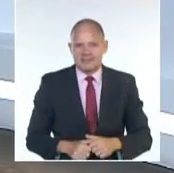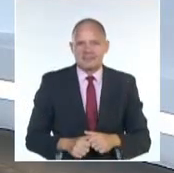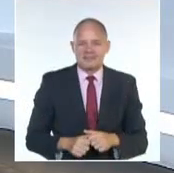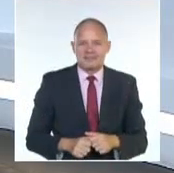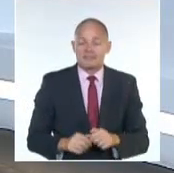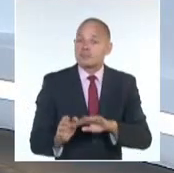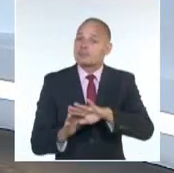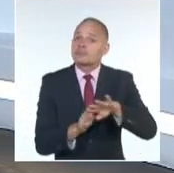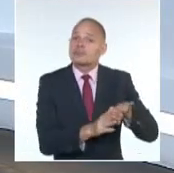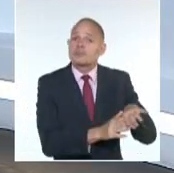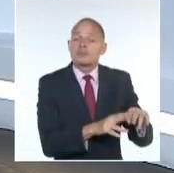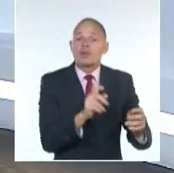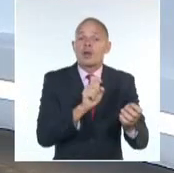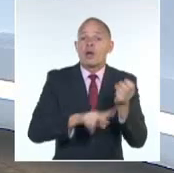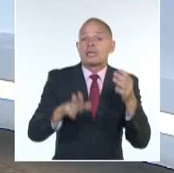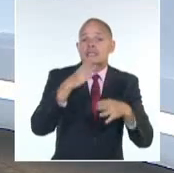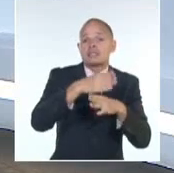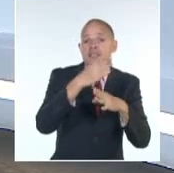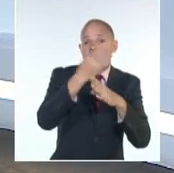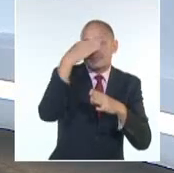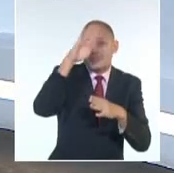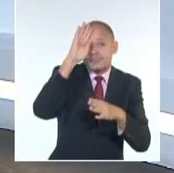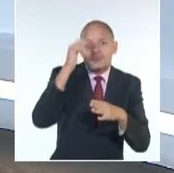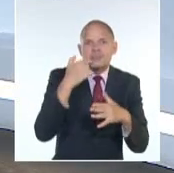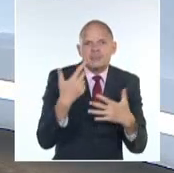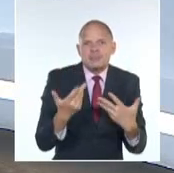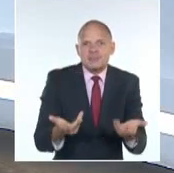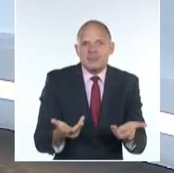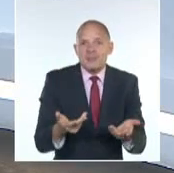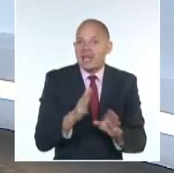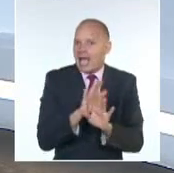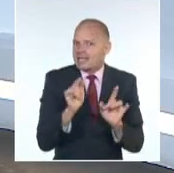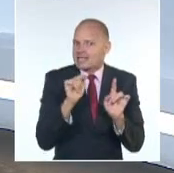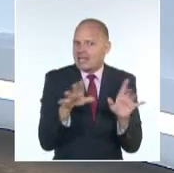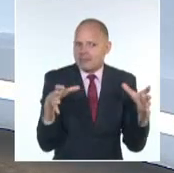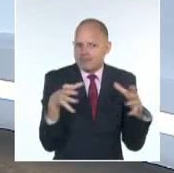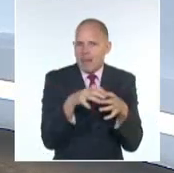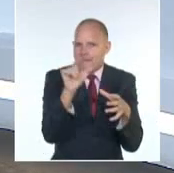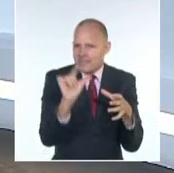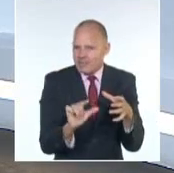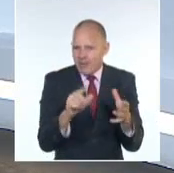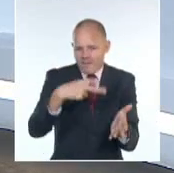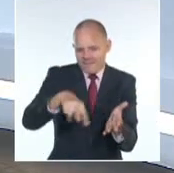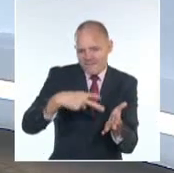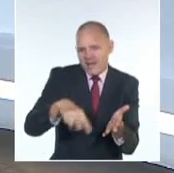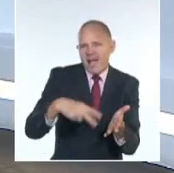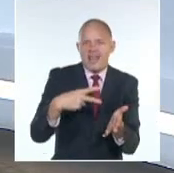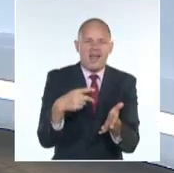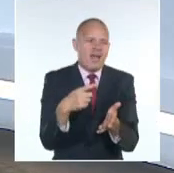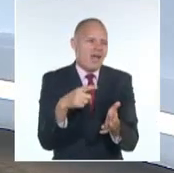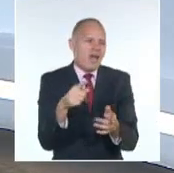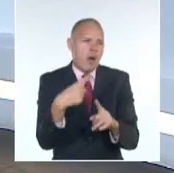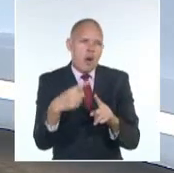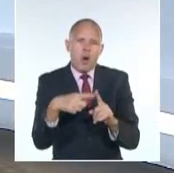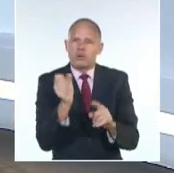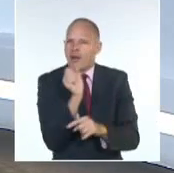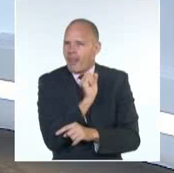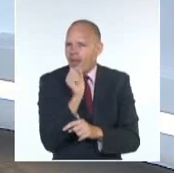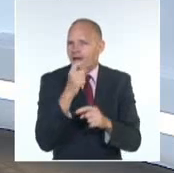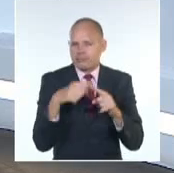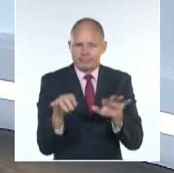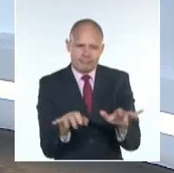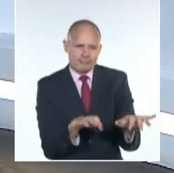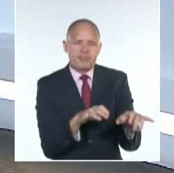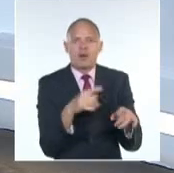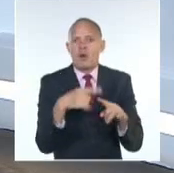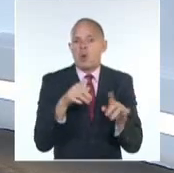En Santiago de Cuba, bailarines y músicos comparten con creadores procedentes de Escocia en el montaje de obras que reverencian la